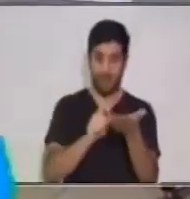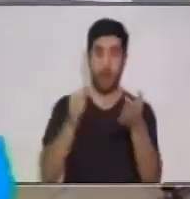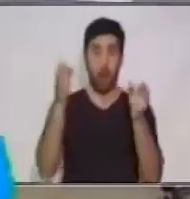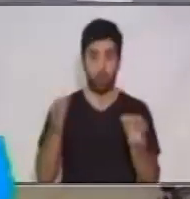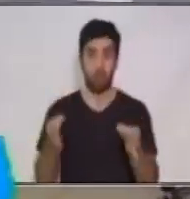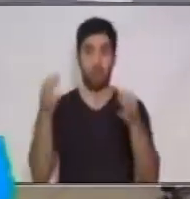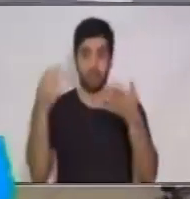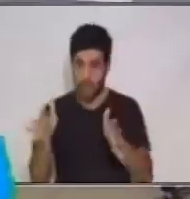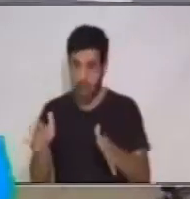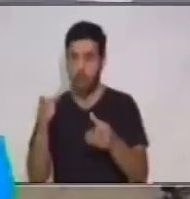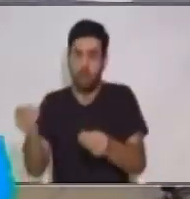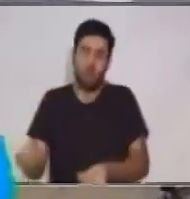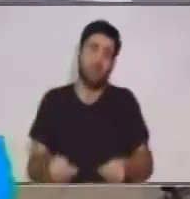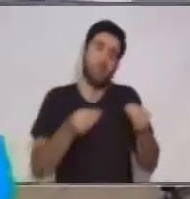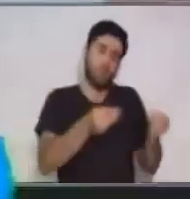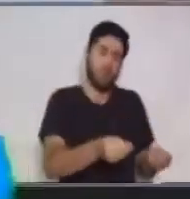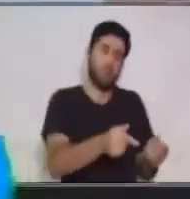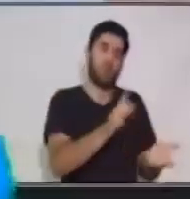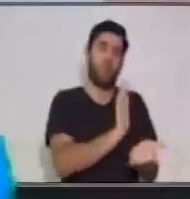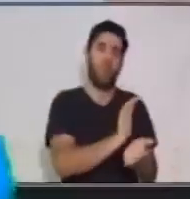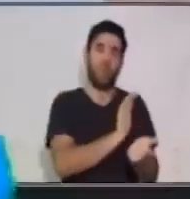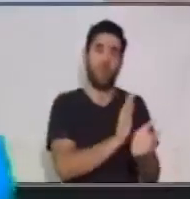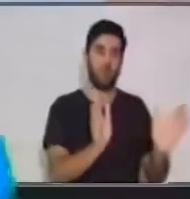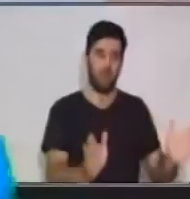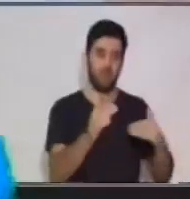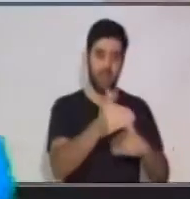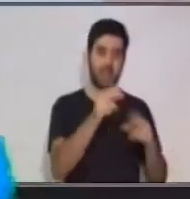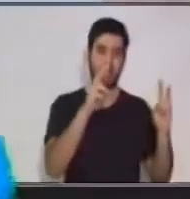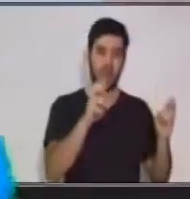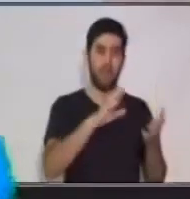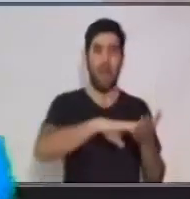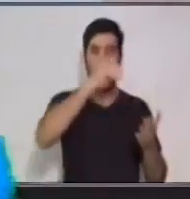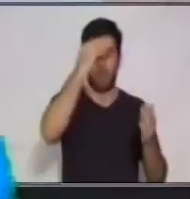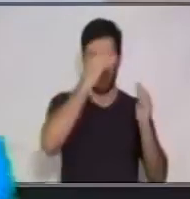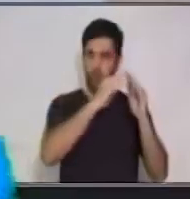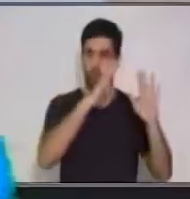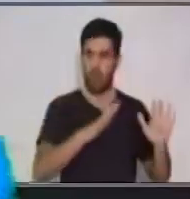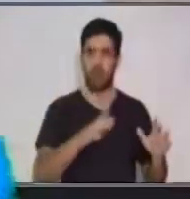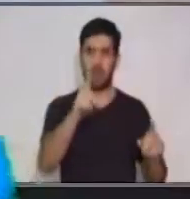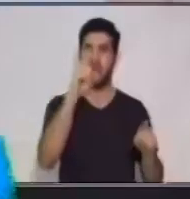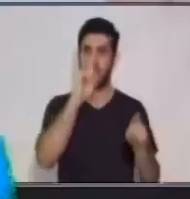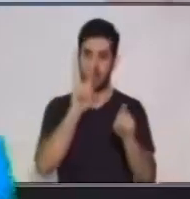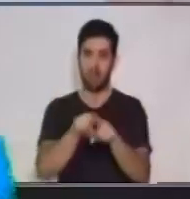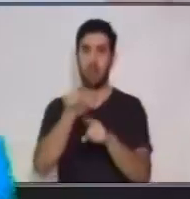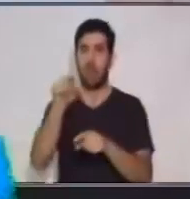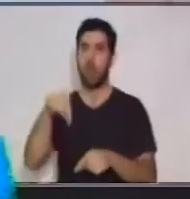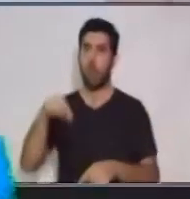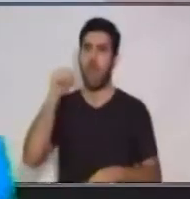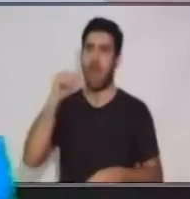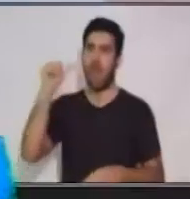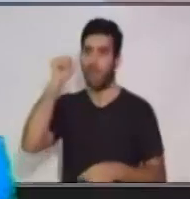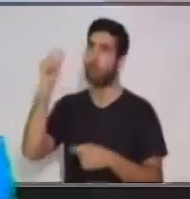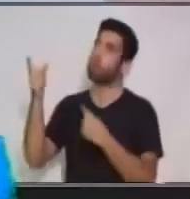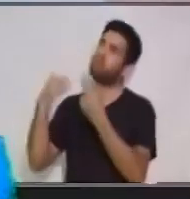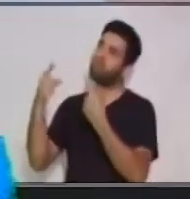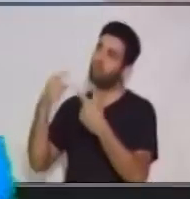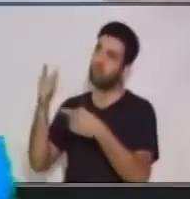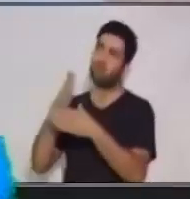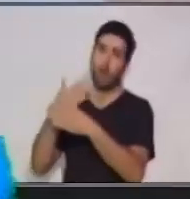y ejercicios en tu portafolio de Aprendo en Casa y comparte con un adulto lo que aprendiste hoy. Hablamos